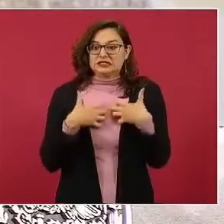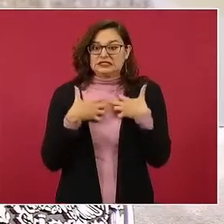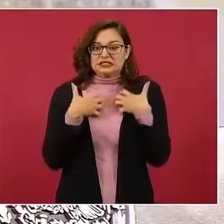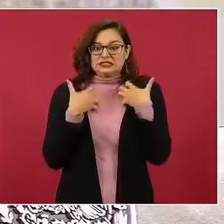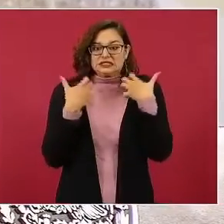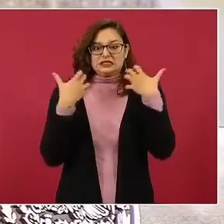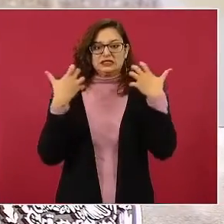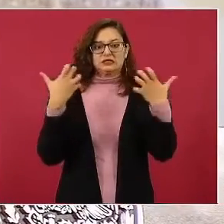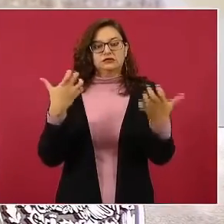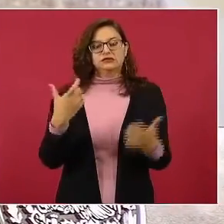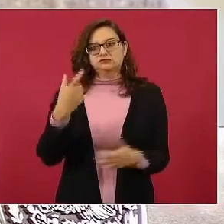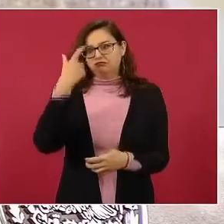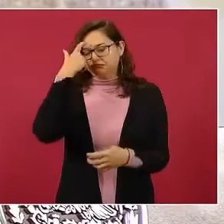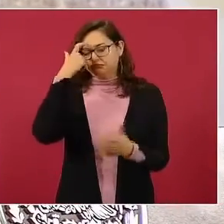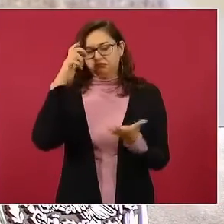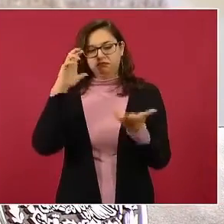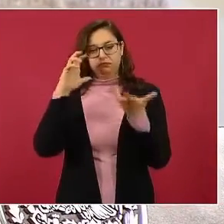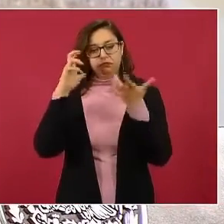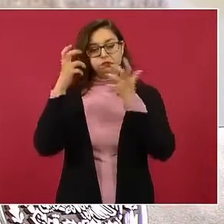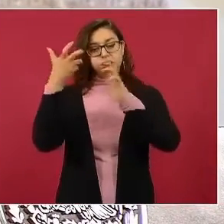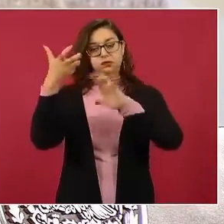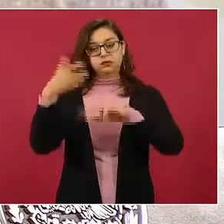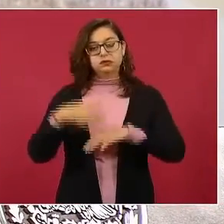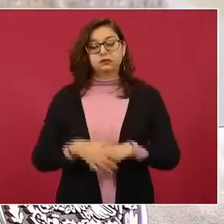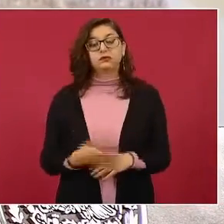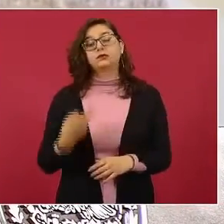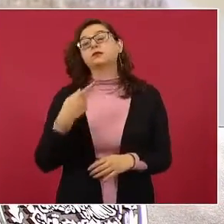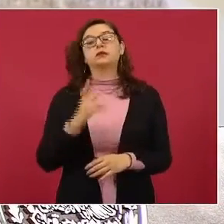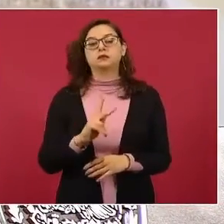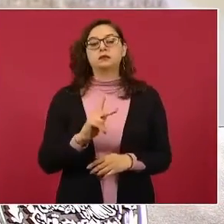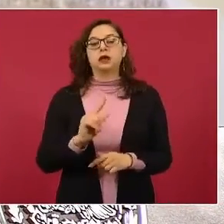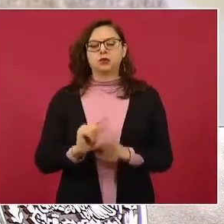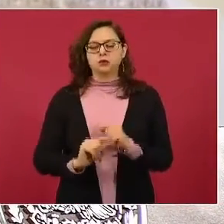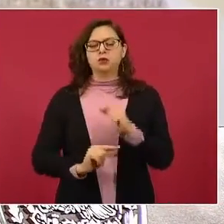odio, pero van a terminar